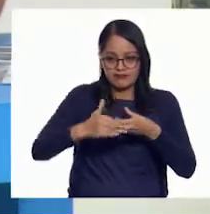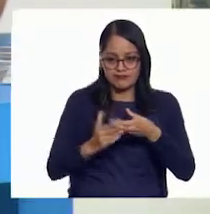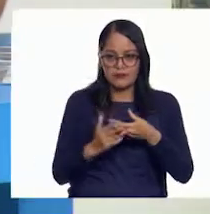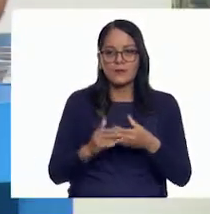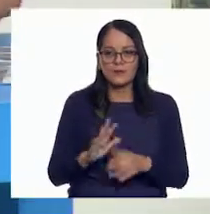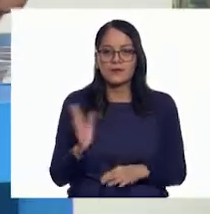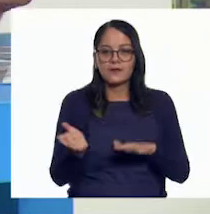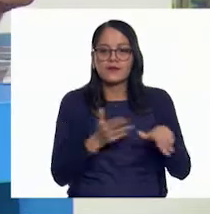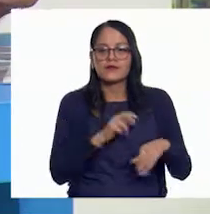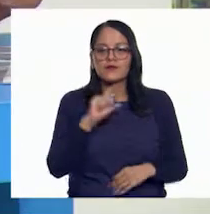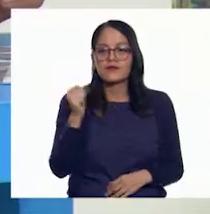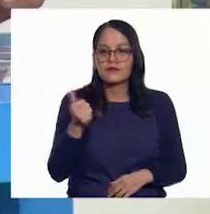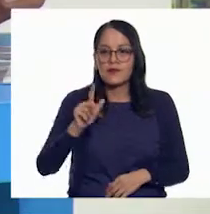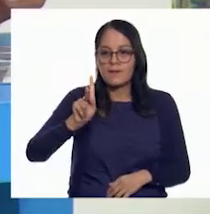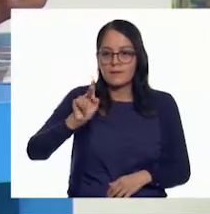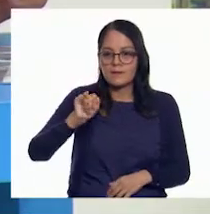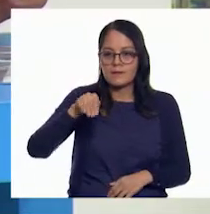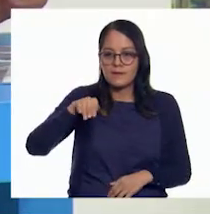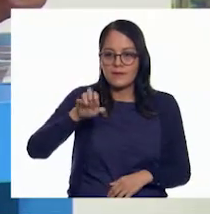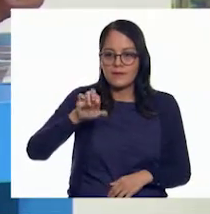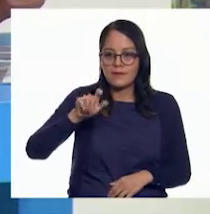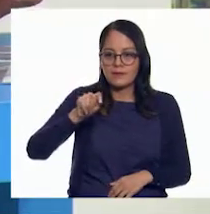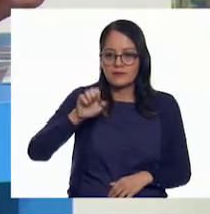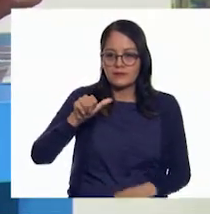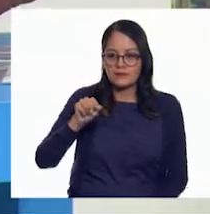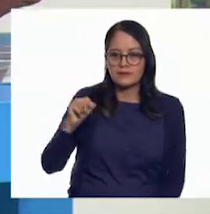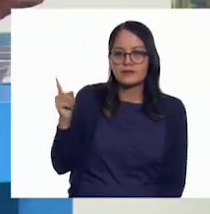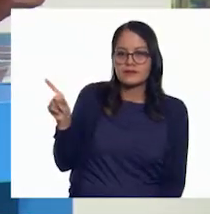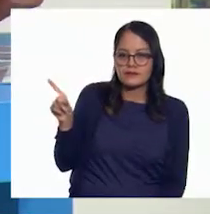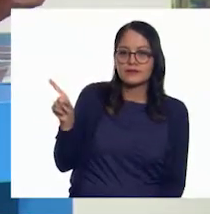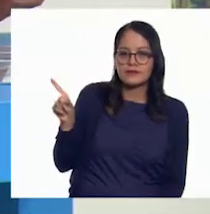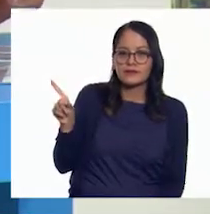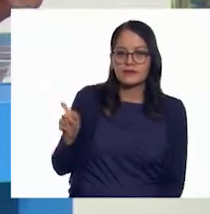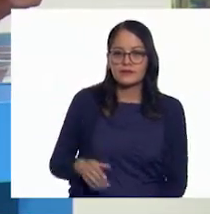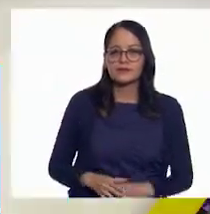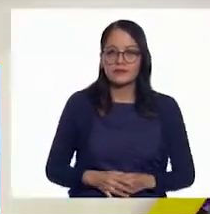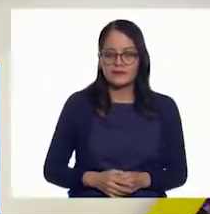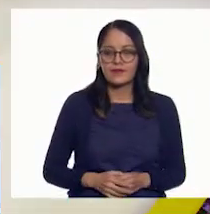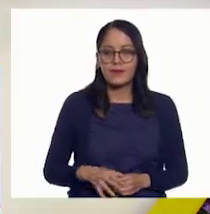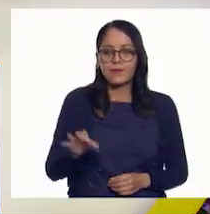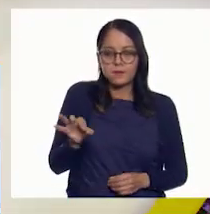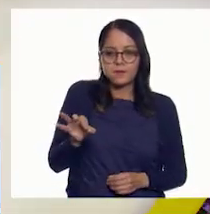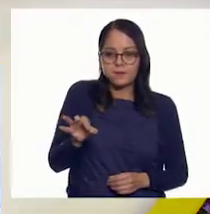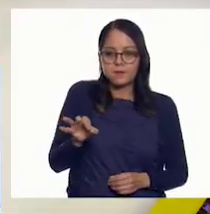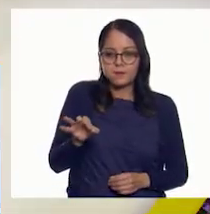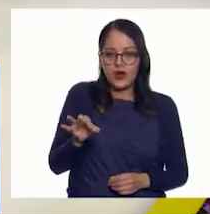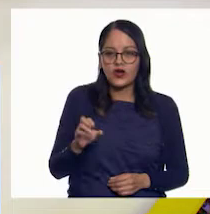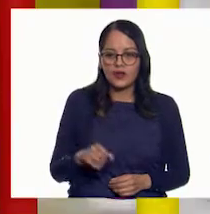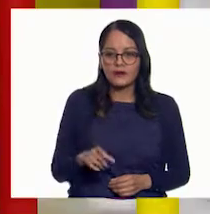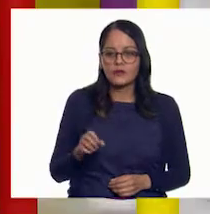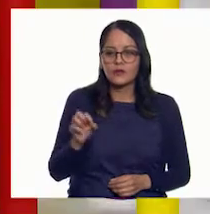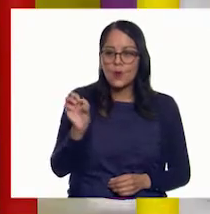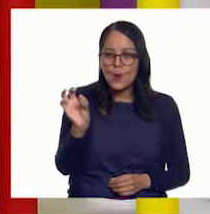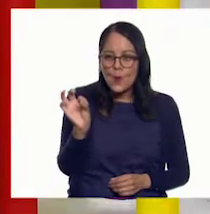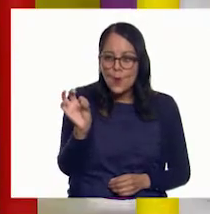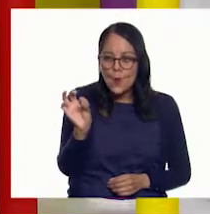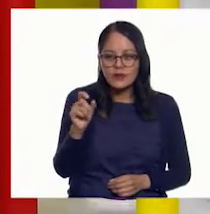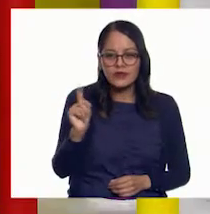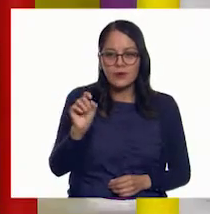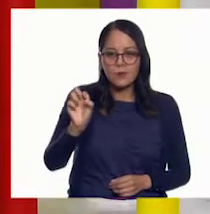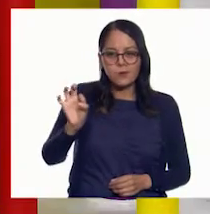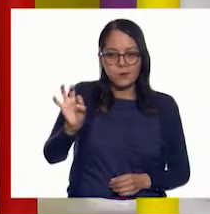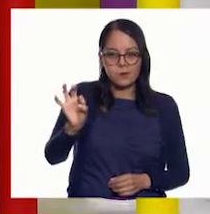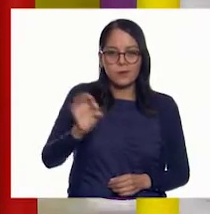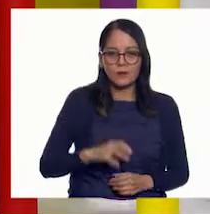aquí las pimientas. Gordas. Las pimientas gordas. Estas 15 pimientas gorditas. Ajá, es diferente la pimienta gorda que la